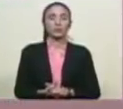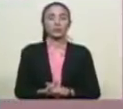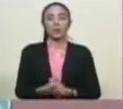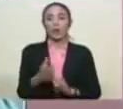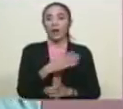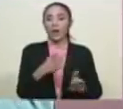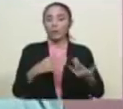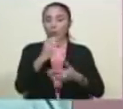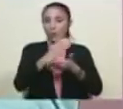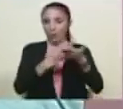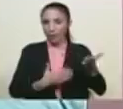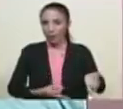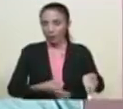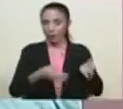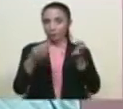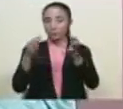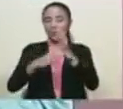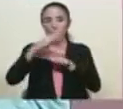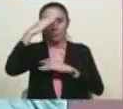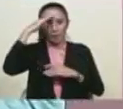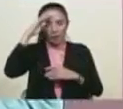Colombia,